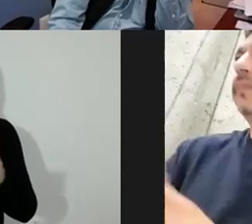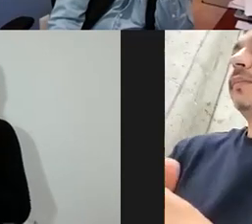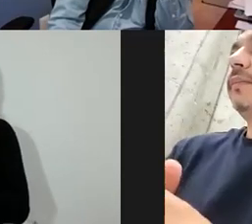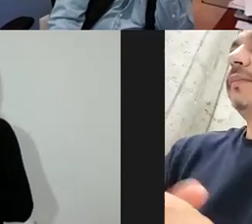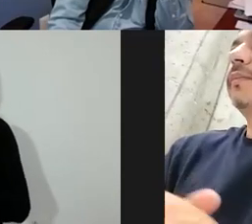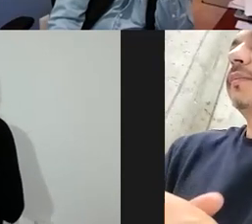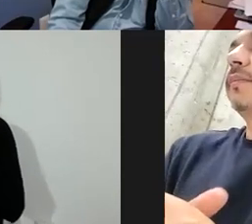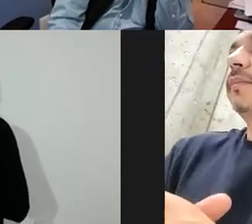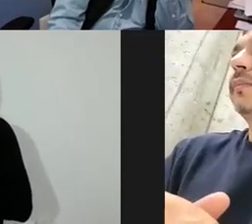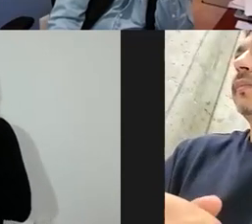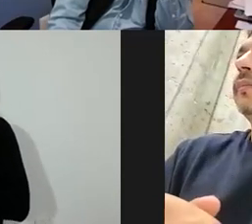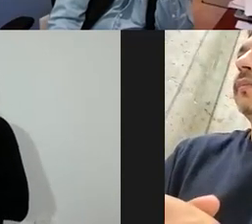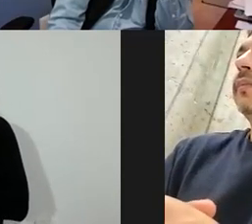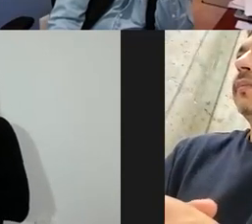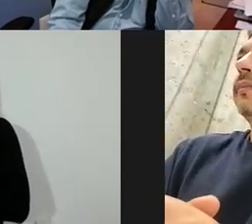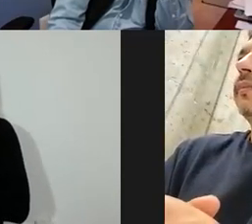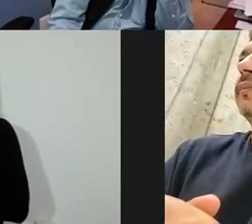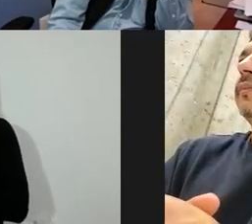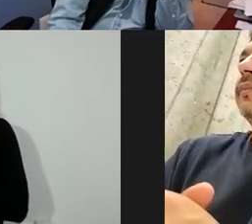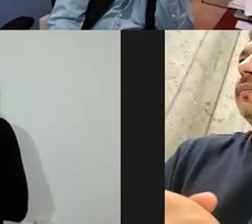lo general y en lo particular.